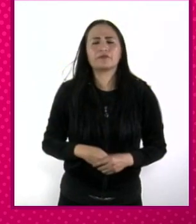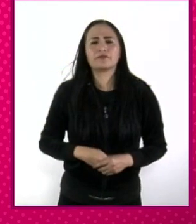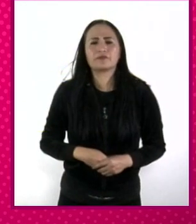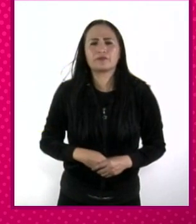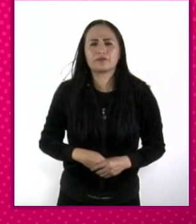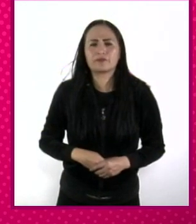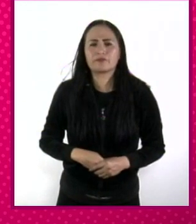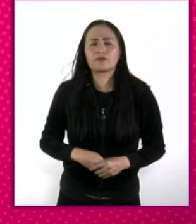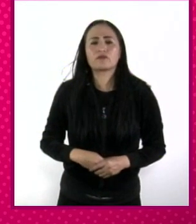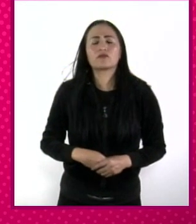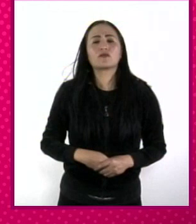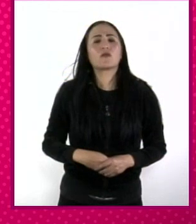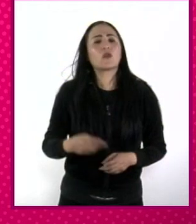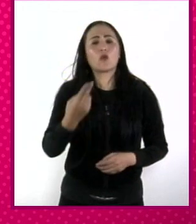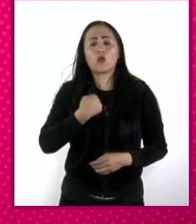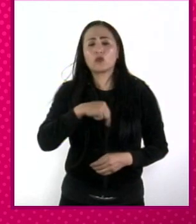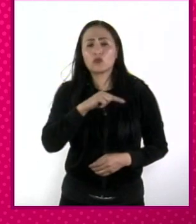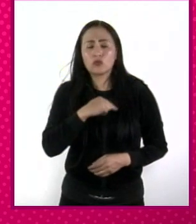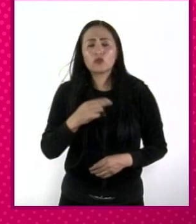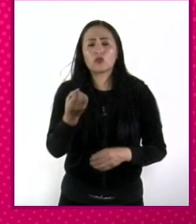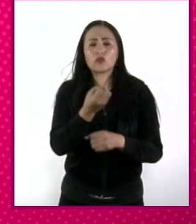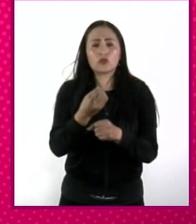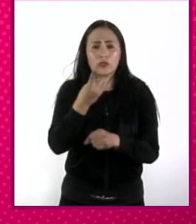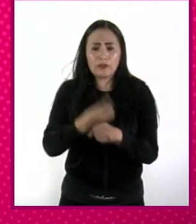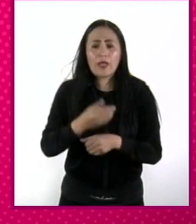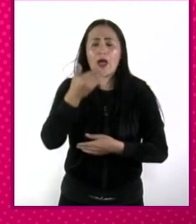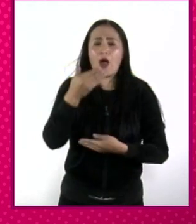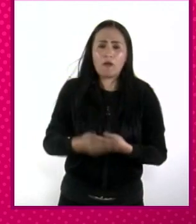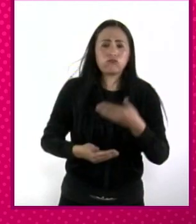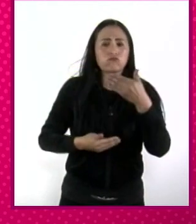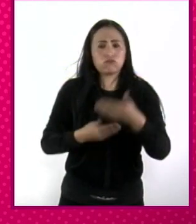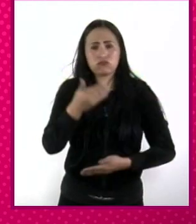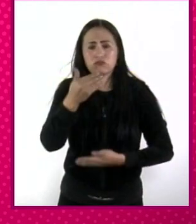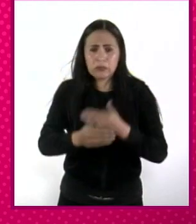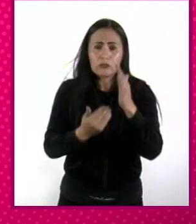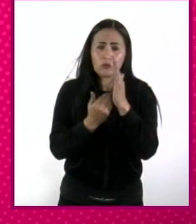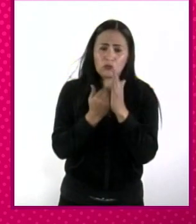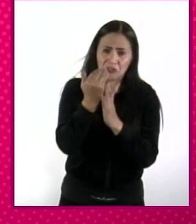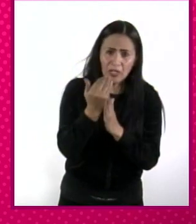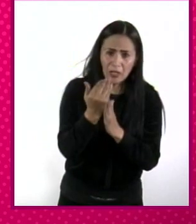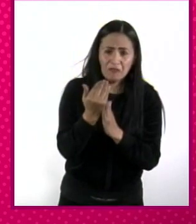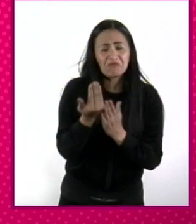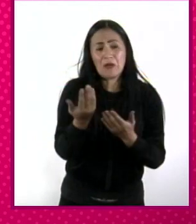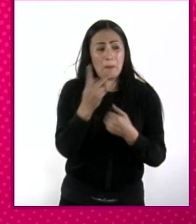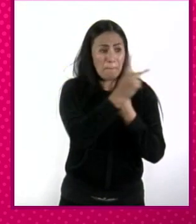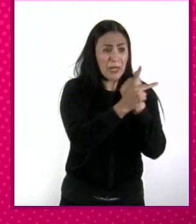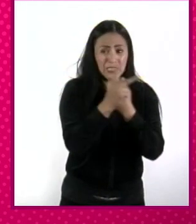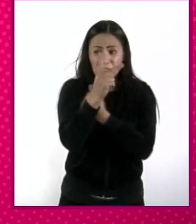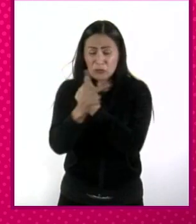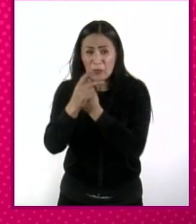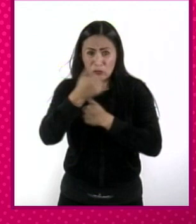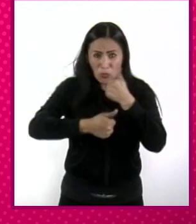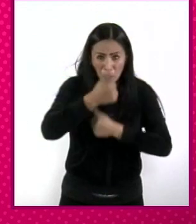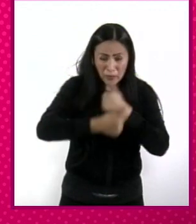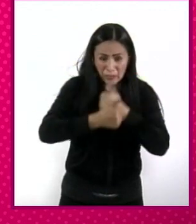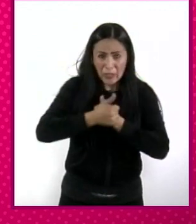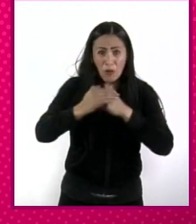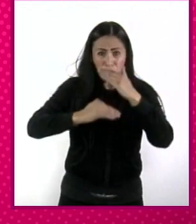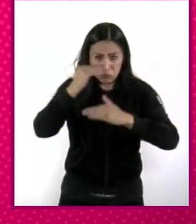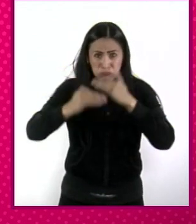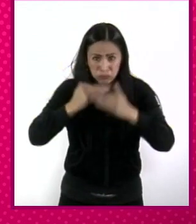podemos avanzar como sociedad con países que están compitiendo entre ellos, porque eso tarde o temprano